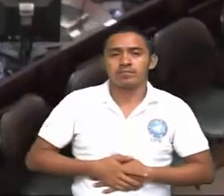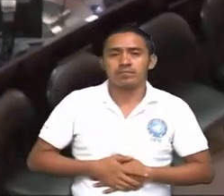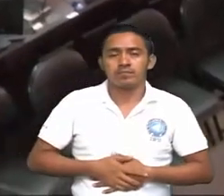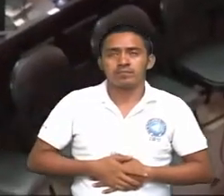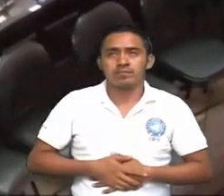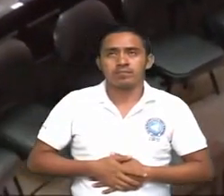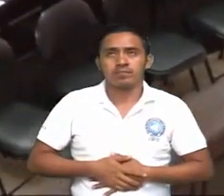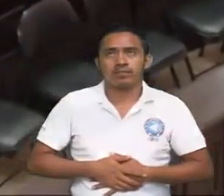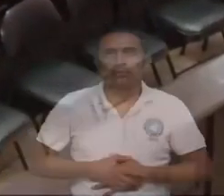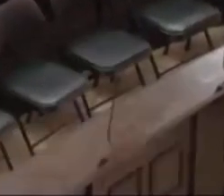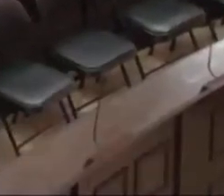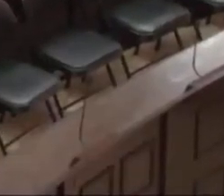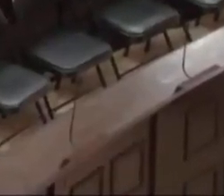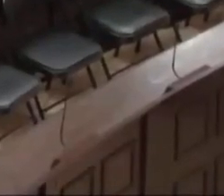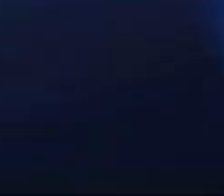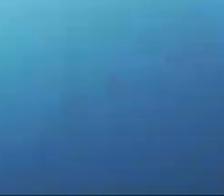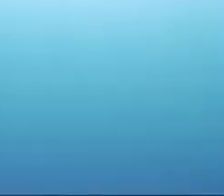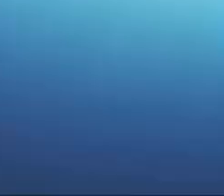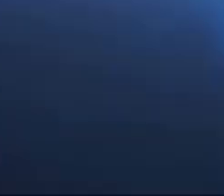Miguel Carranza Mena.